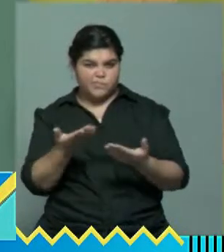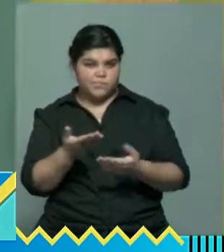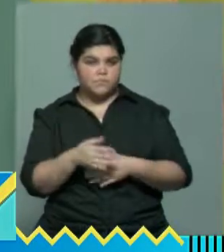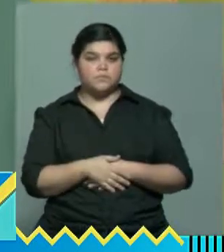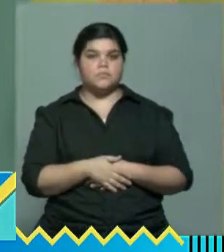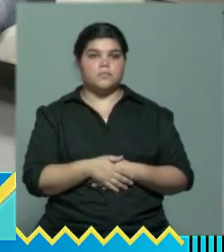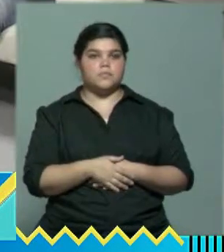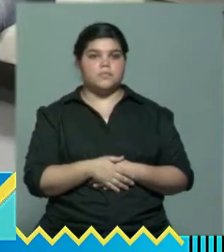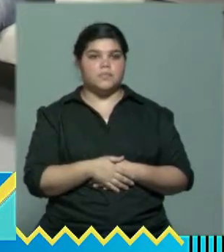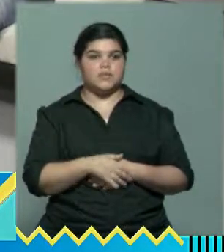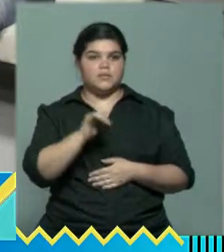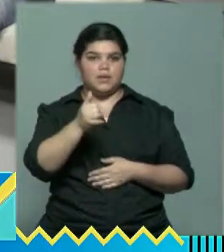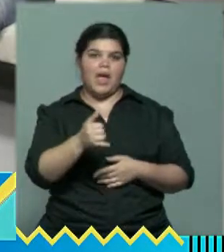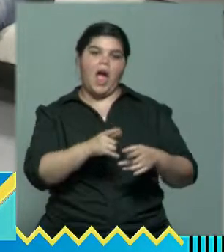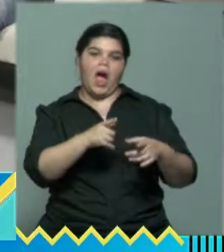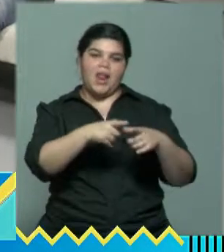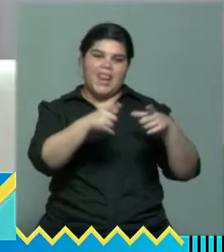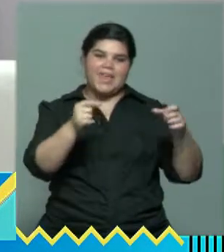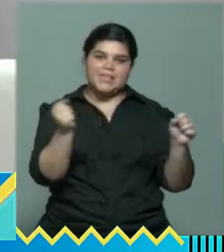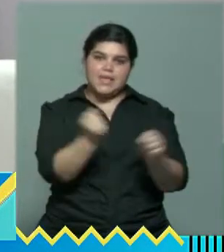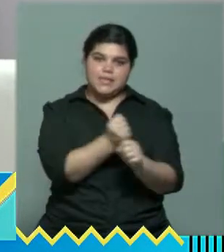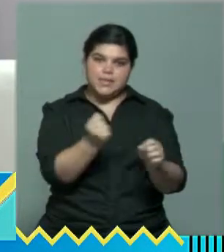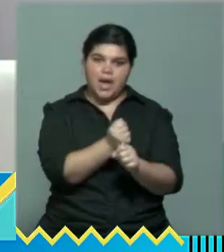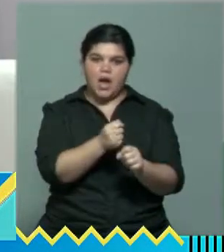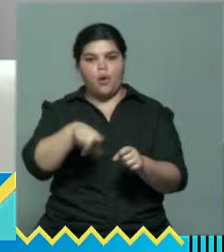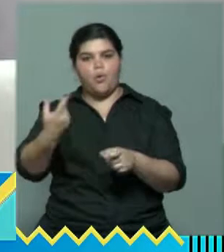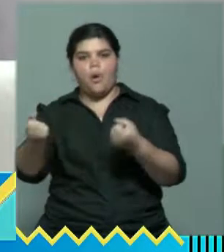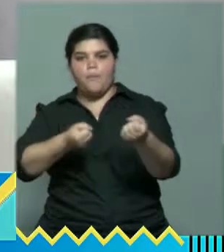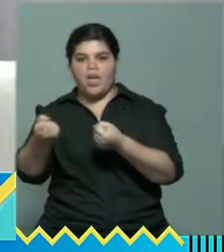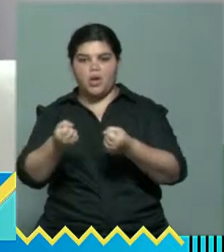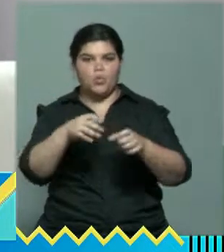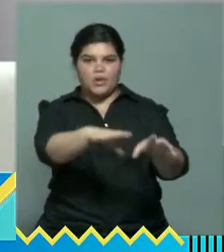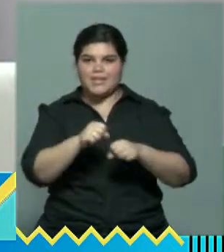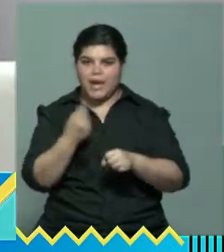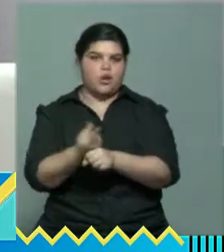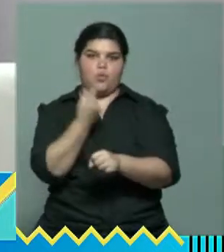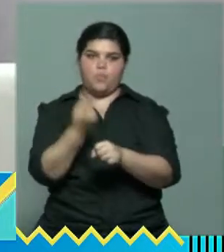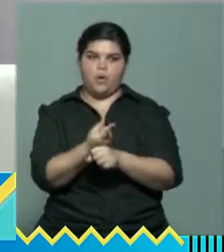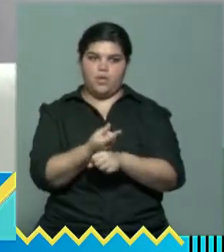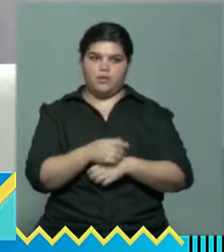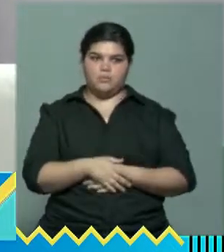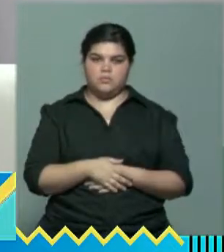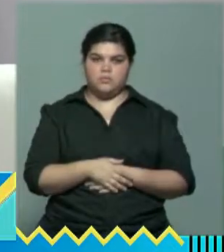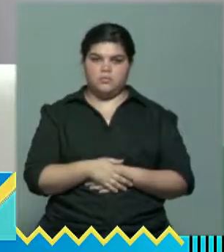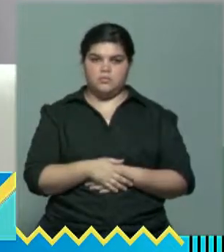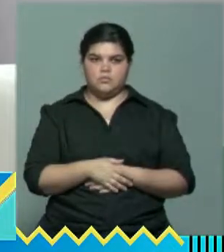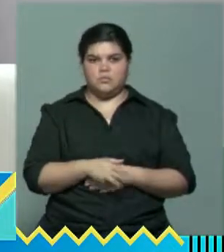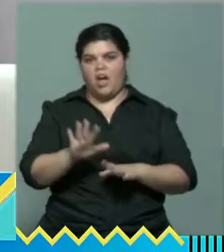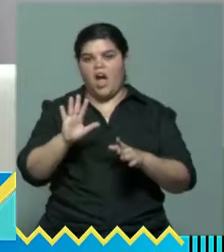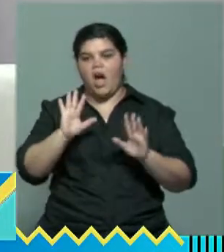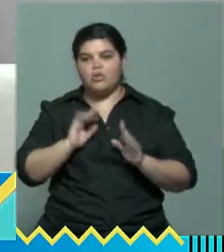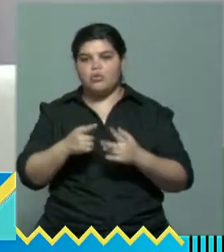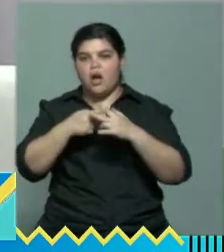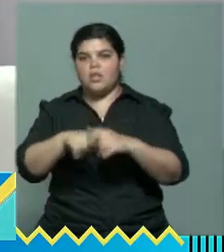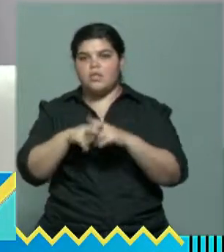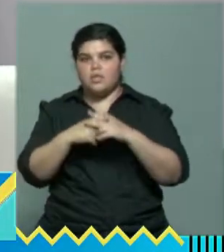la no retención ni de la licencia ni del vehículo, salvo, digamos, ciertos casos ostensible disminución de las posibilidades técnicas del vehículo